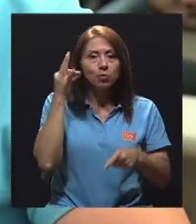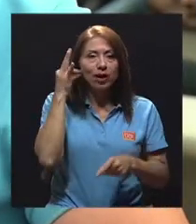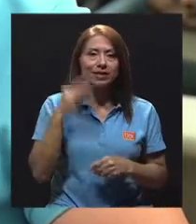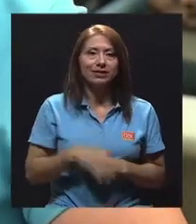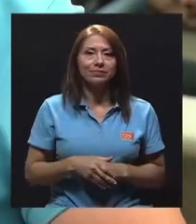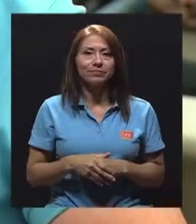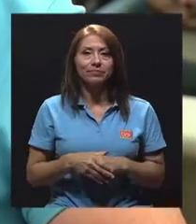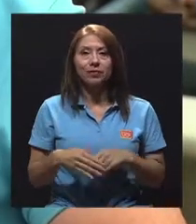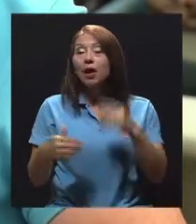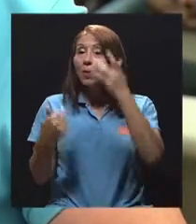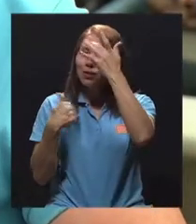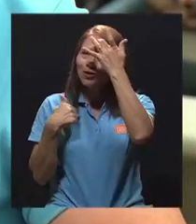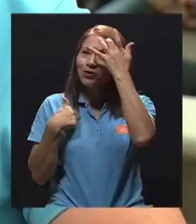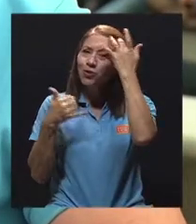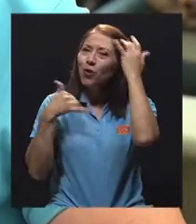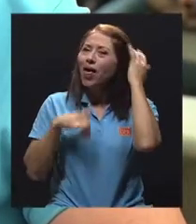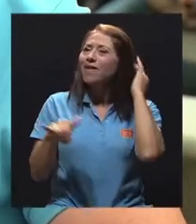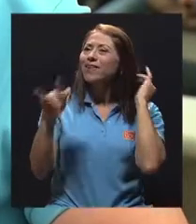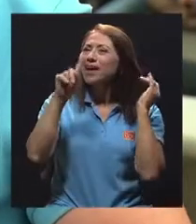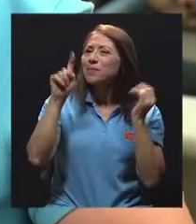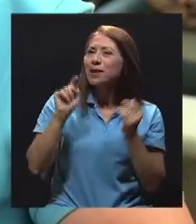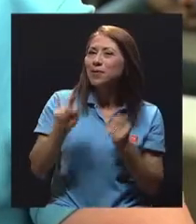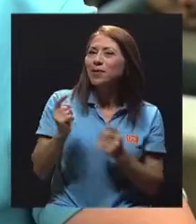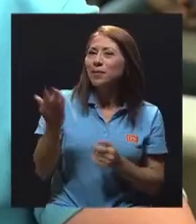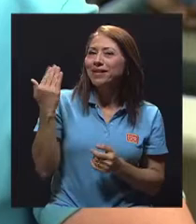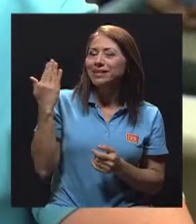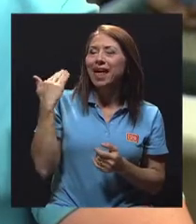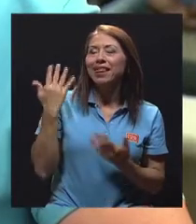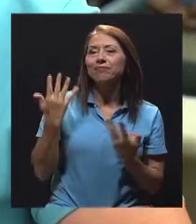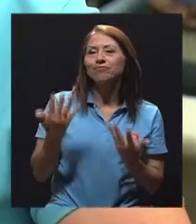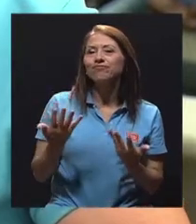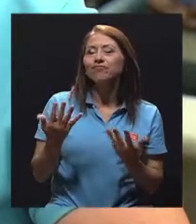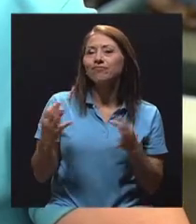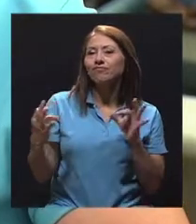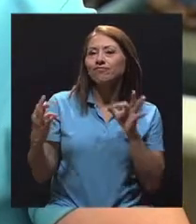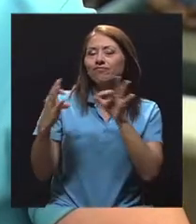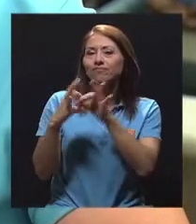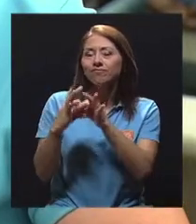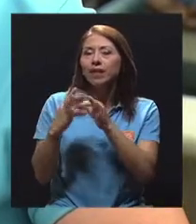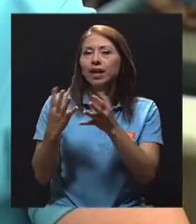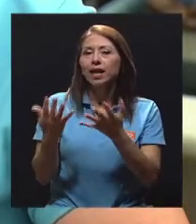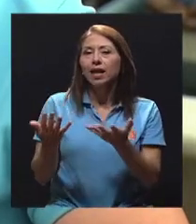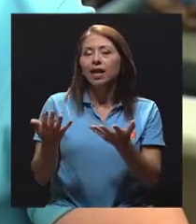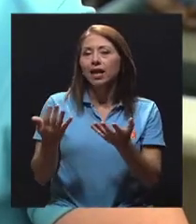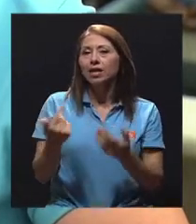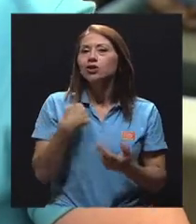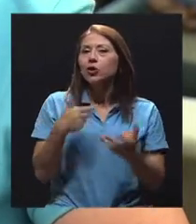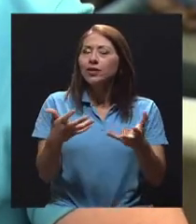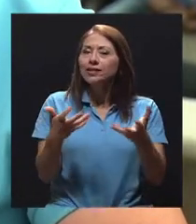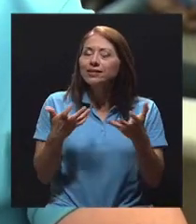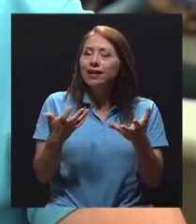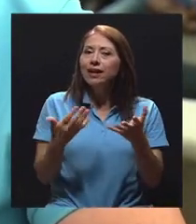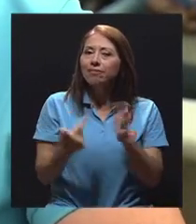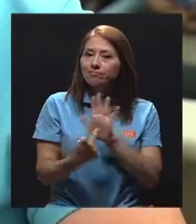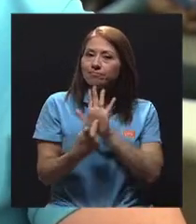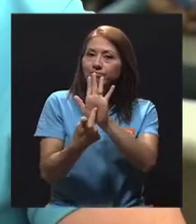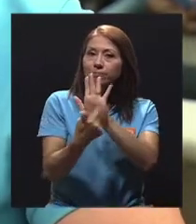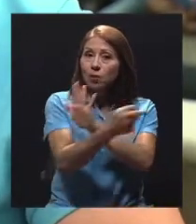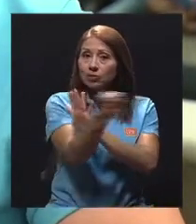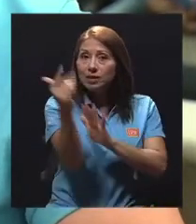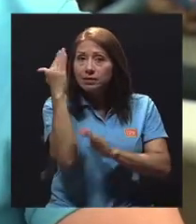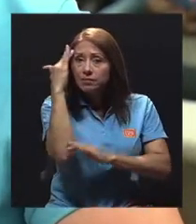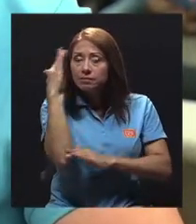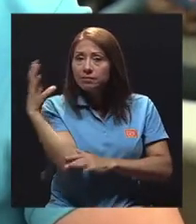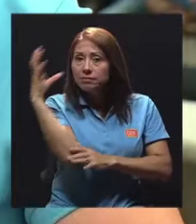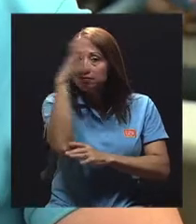yo todavía me quedé con la pregunta pasada, compañera, en el sentido de que yo quisiera recalcar allá en